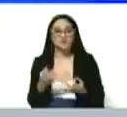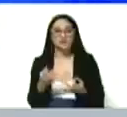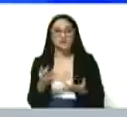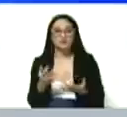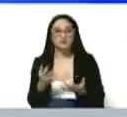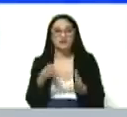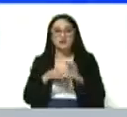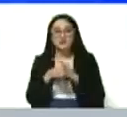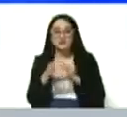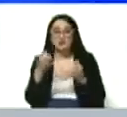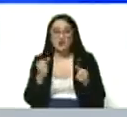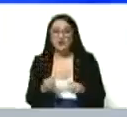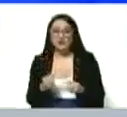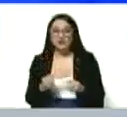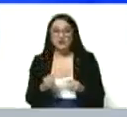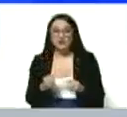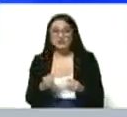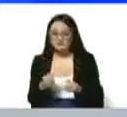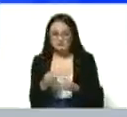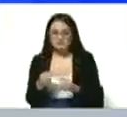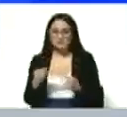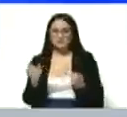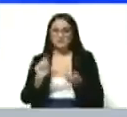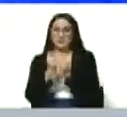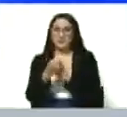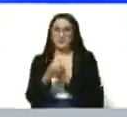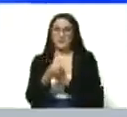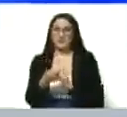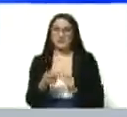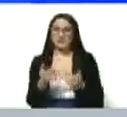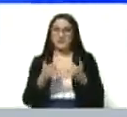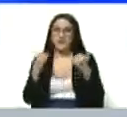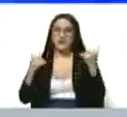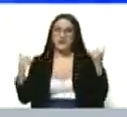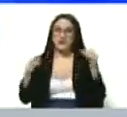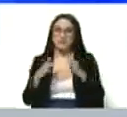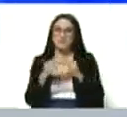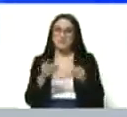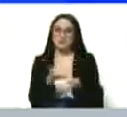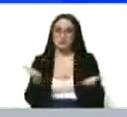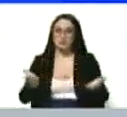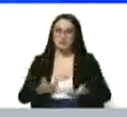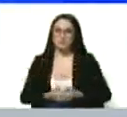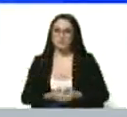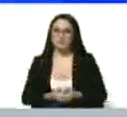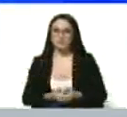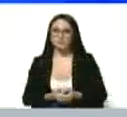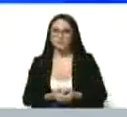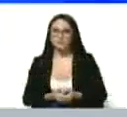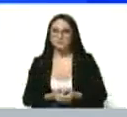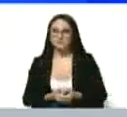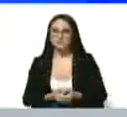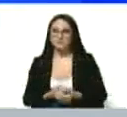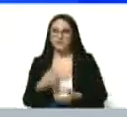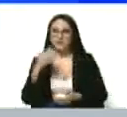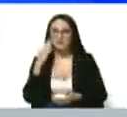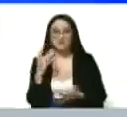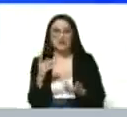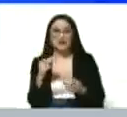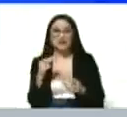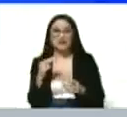seguro, sostenible y moderno de energía para todos, sin los adecuados niveles